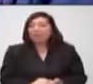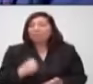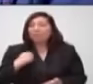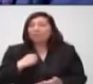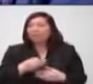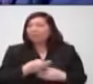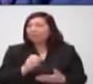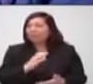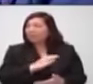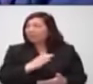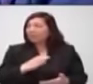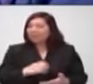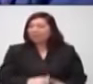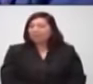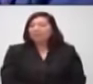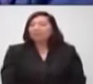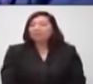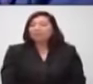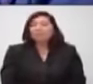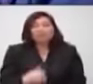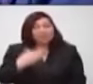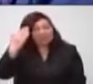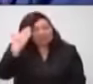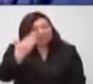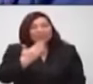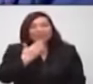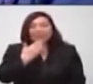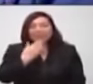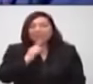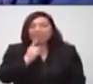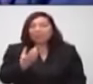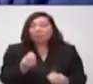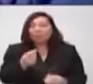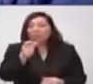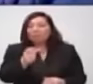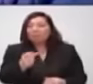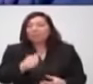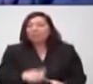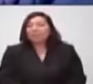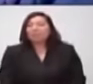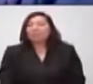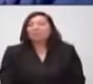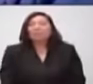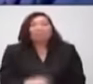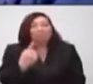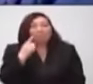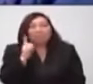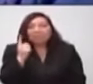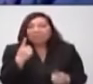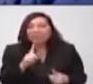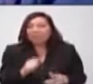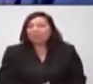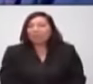Municipalidad Provincial del Callao. Sabemos quiénes estaban ahí también como funcionarios, desconocieron esos